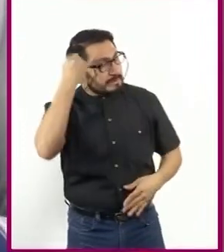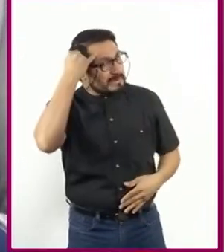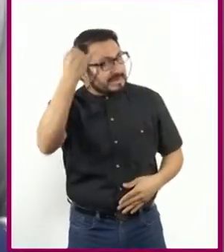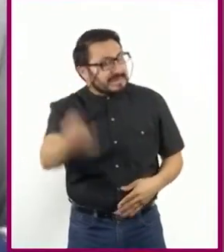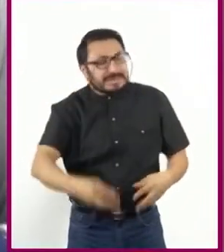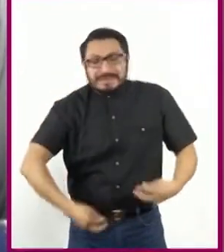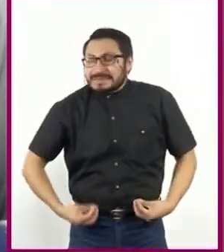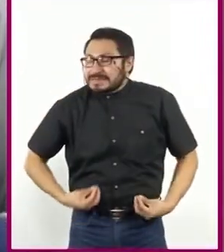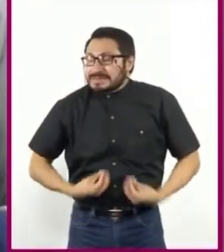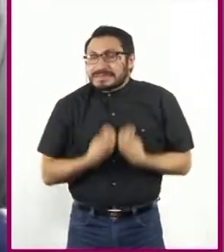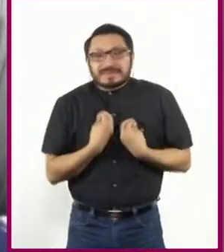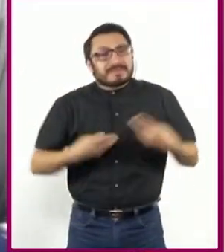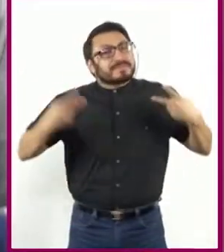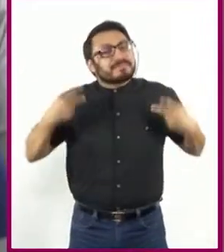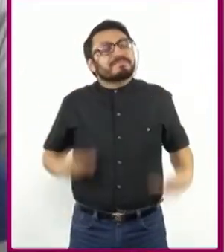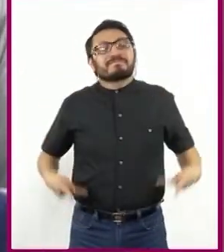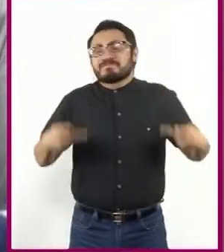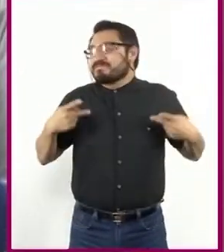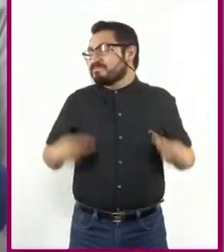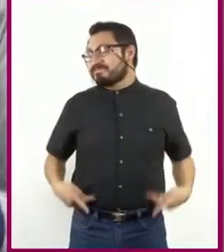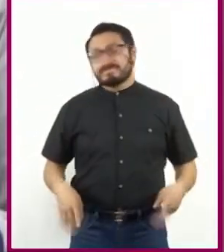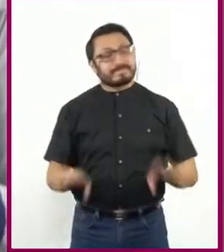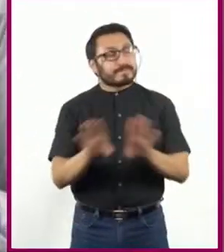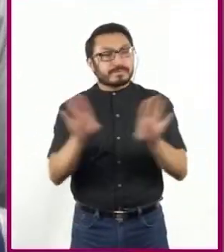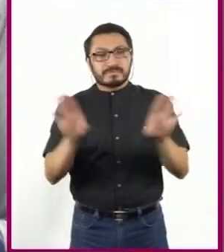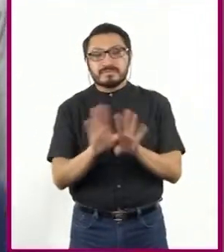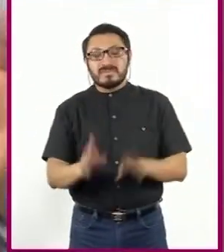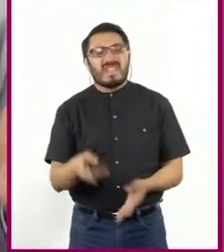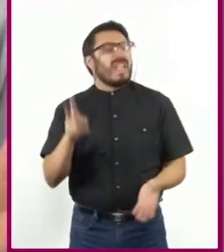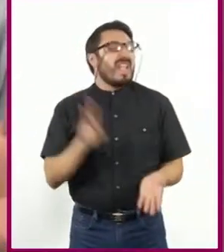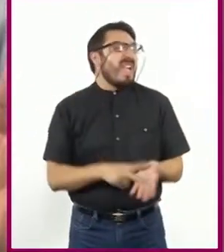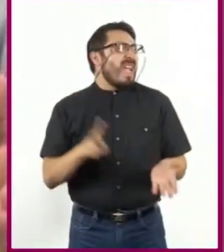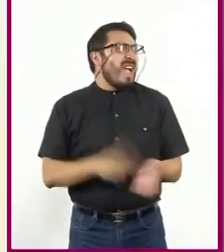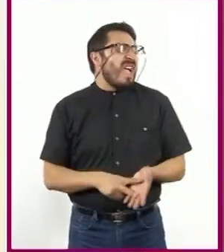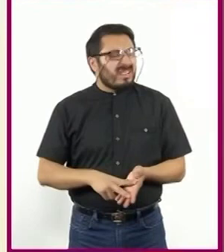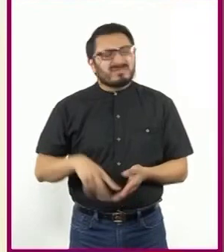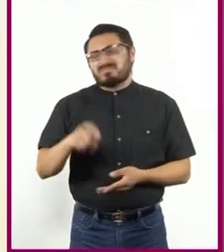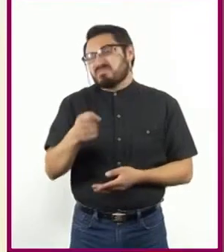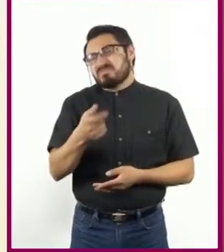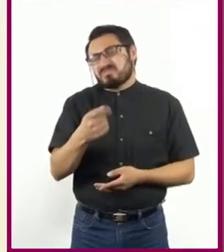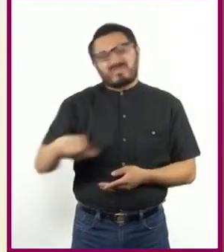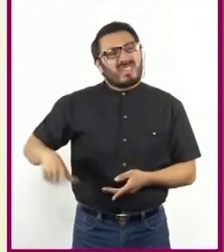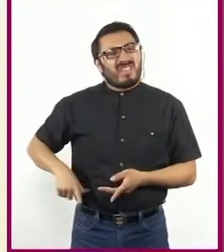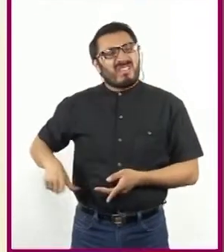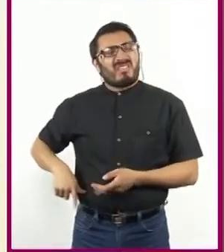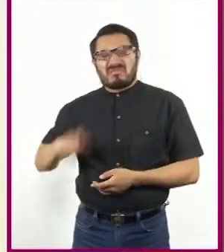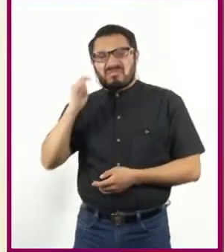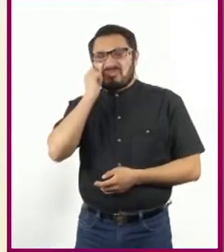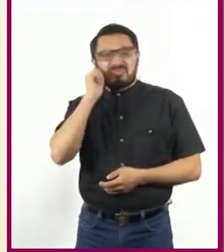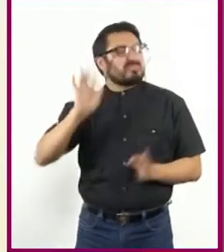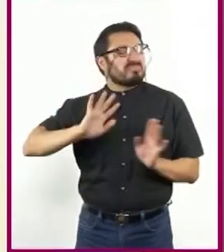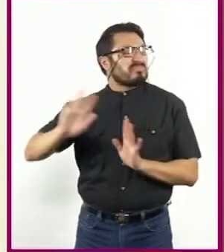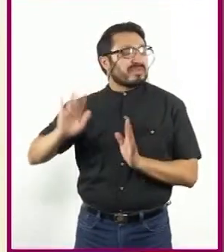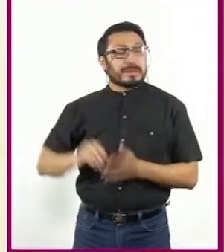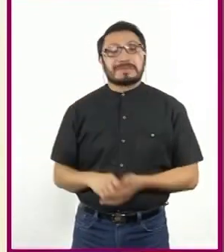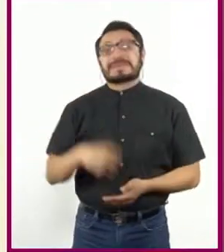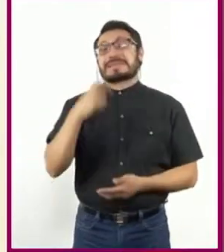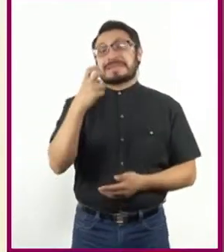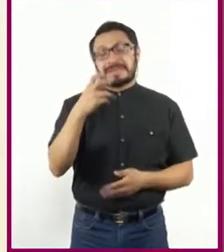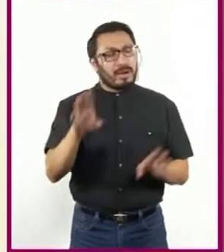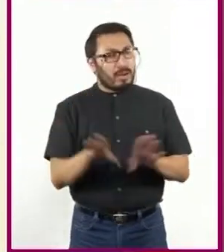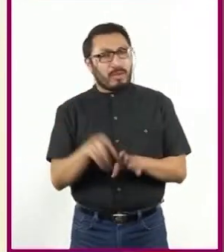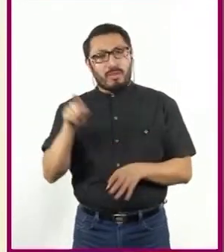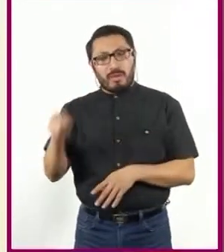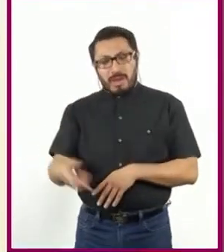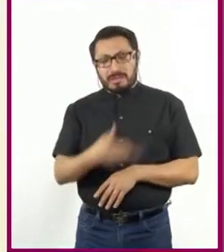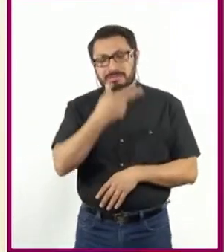las vidas de las y los habitantes tenían poco valor para el gobierno. Vivir esta situación le dio una perspectiva